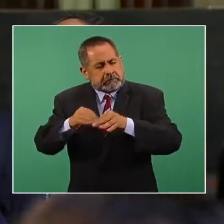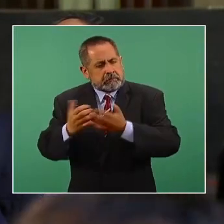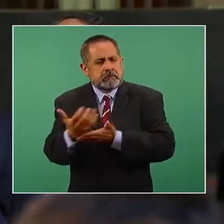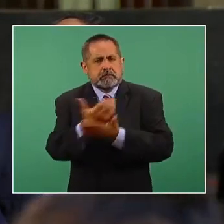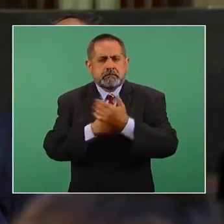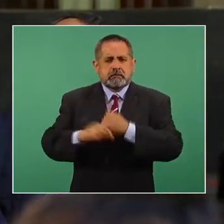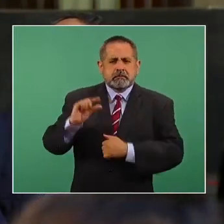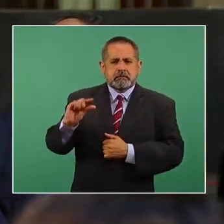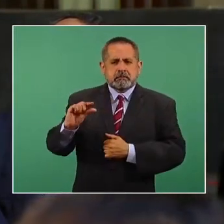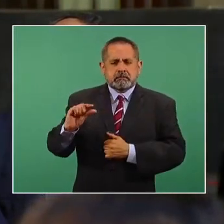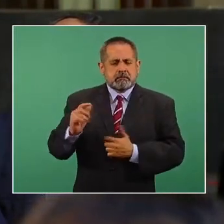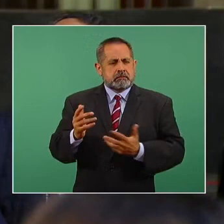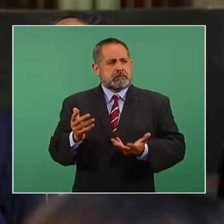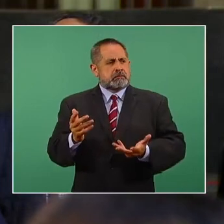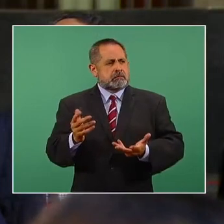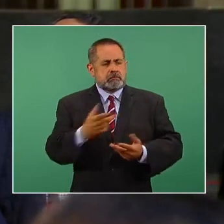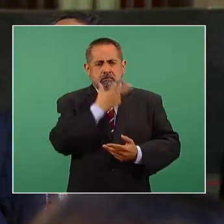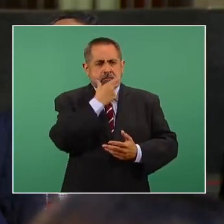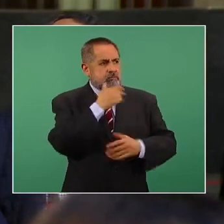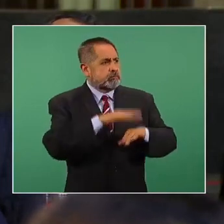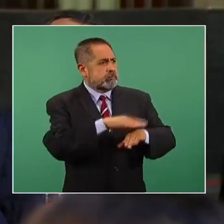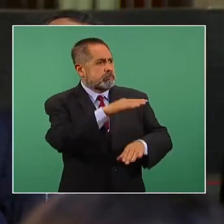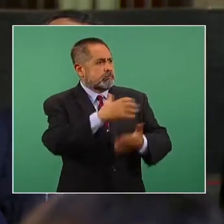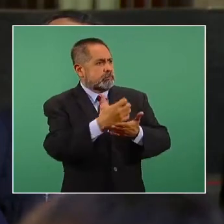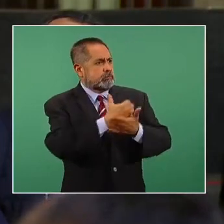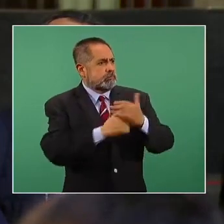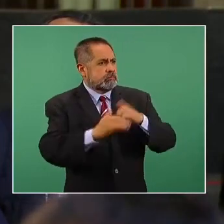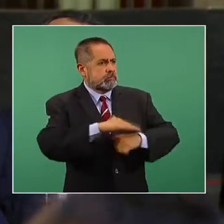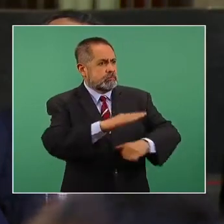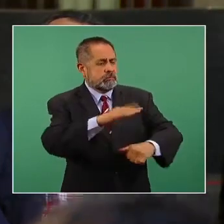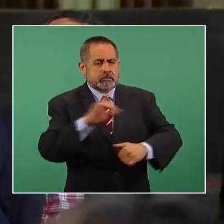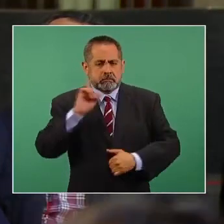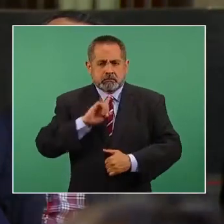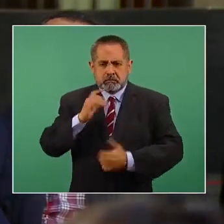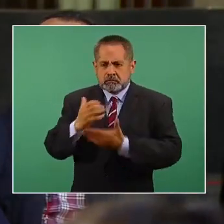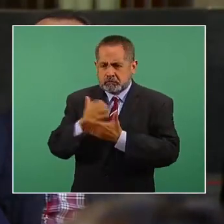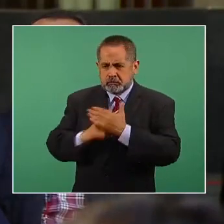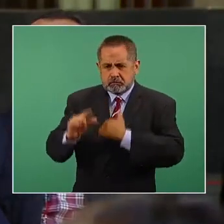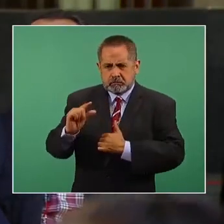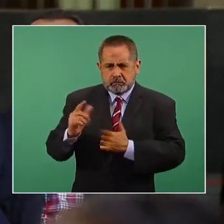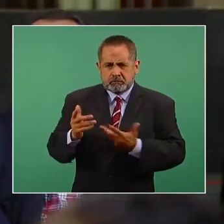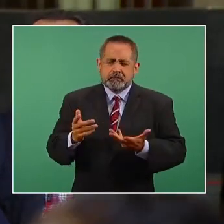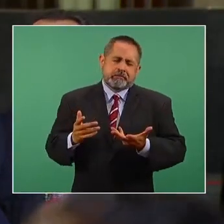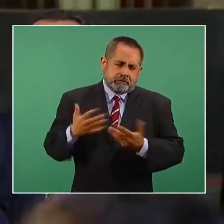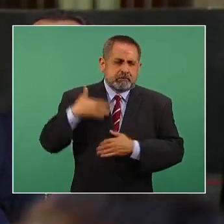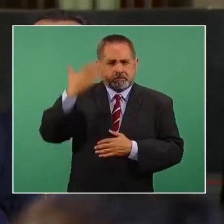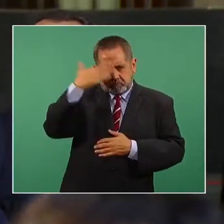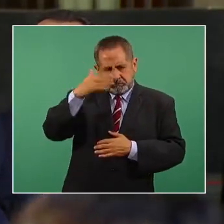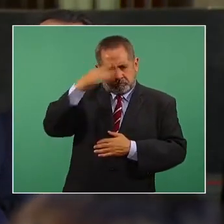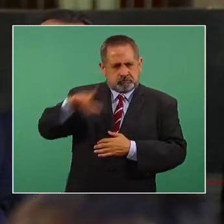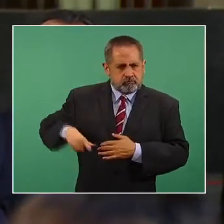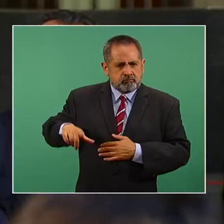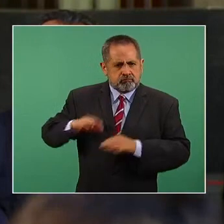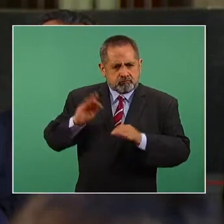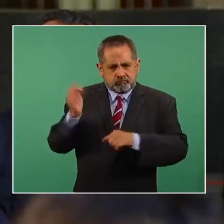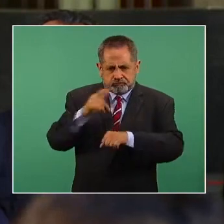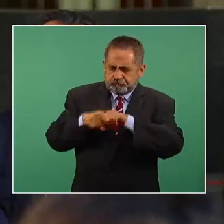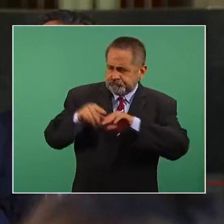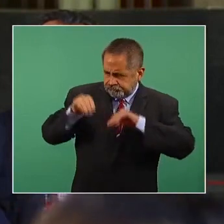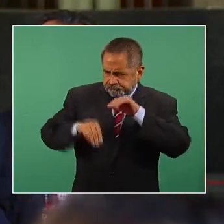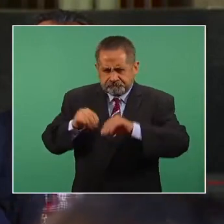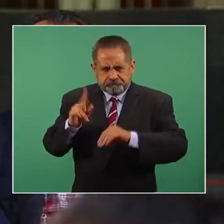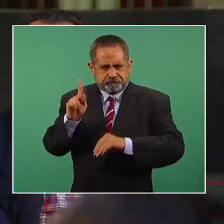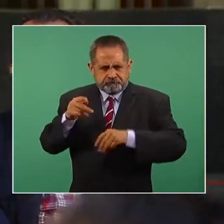muchos hombres en el país. Si bien también es cierto que hay muchas estrategias que ha implementado el gobierno federal para lo mismo,